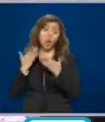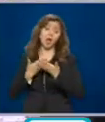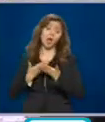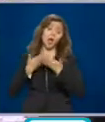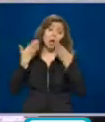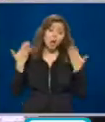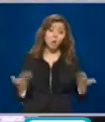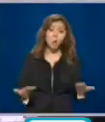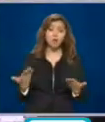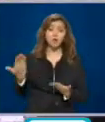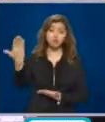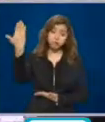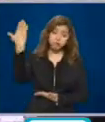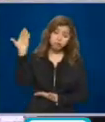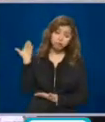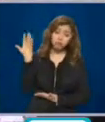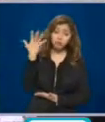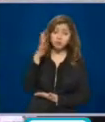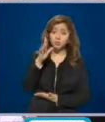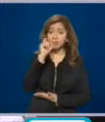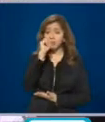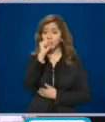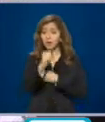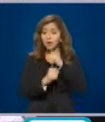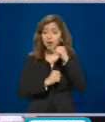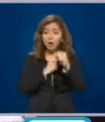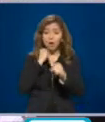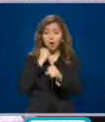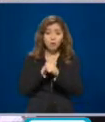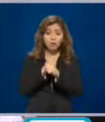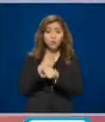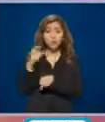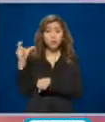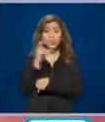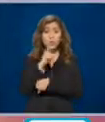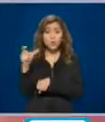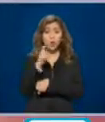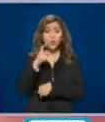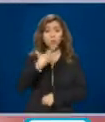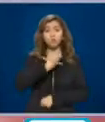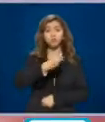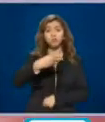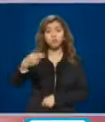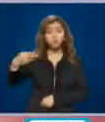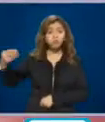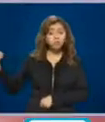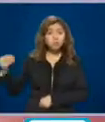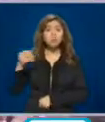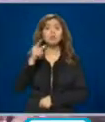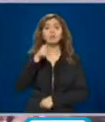y desde hace ya cerca de 20 años, cuando vino la epidemia del SIDA, los